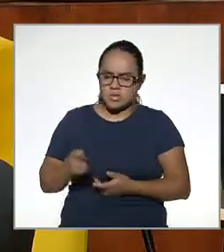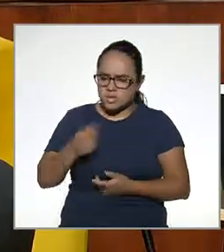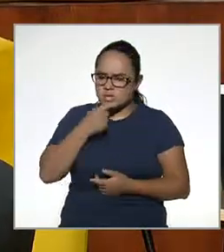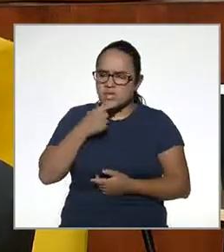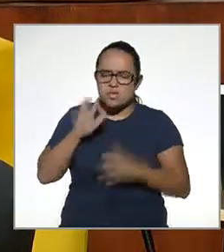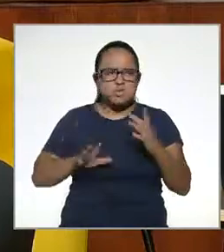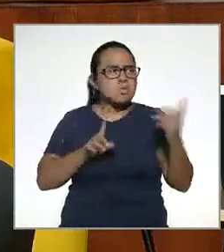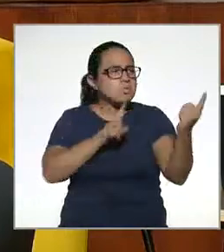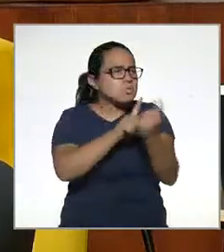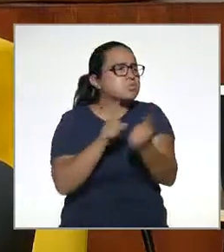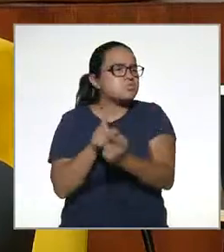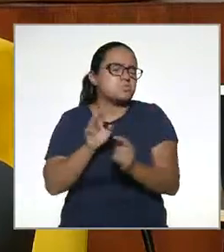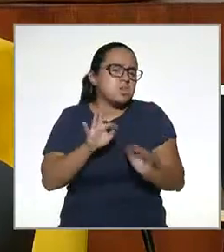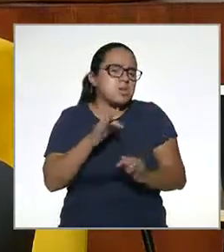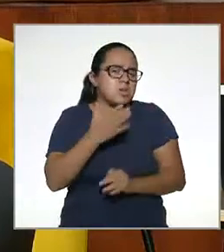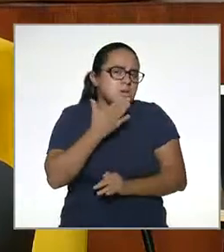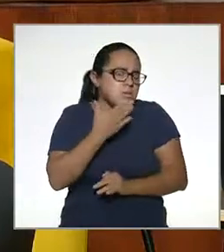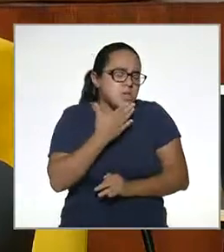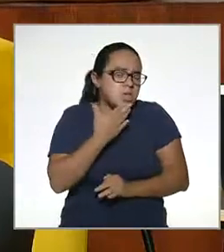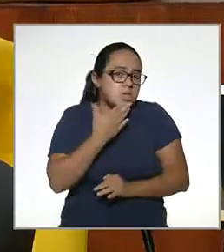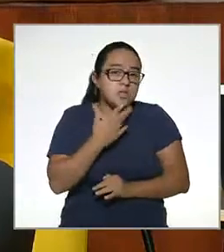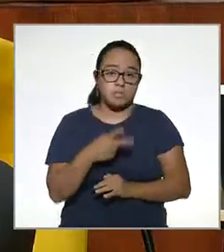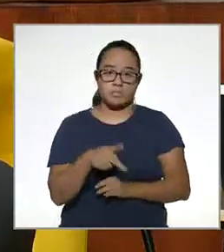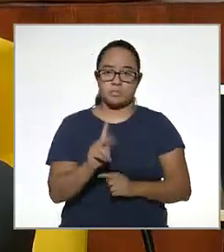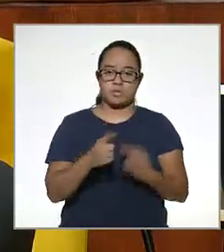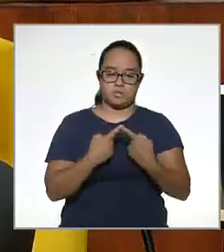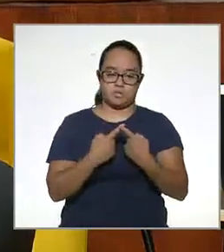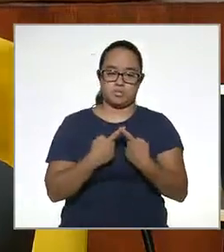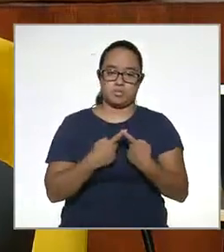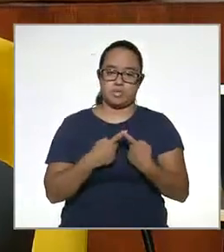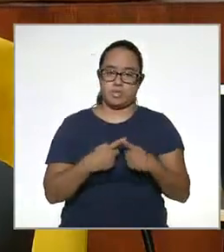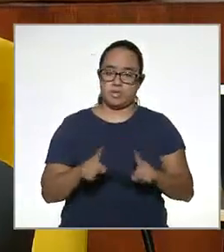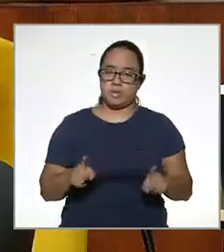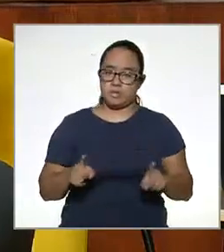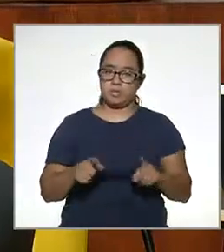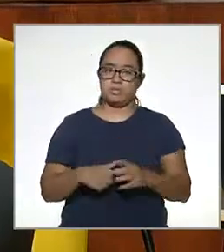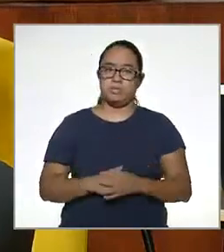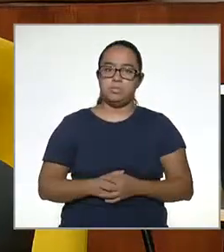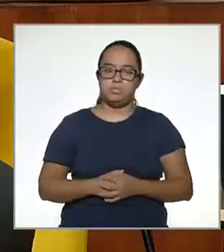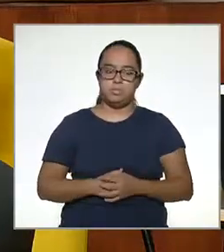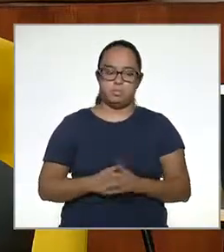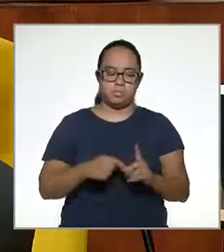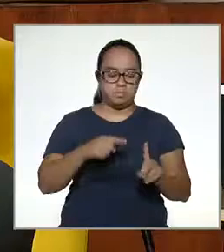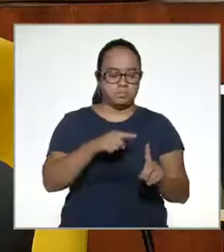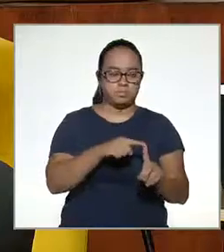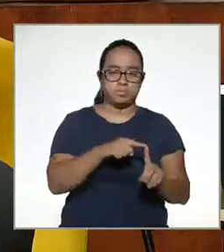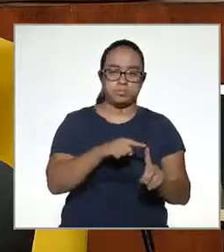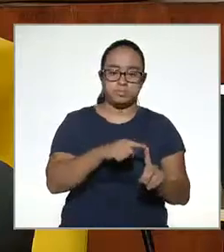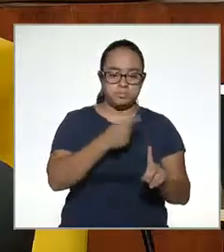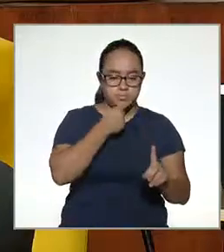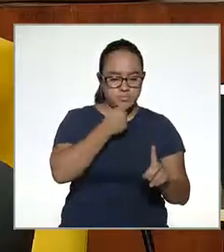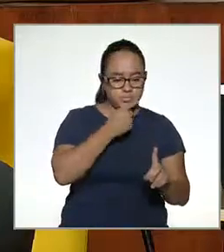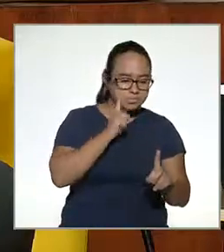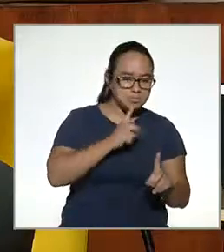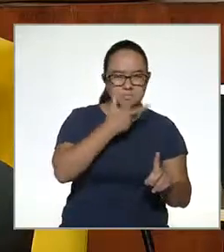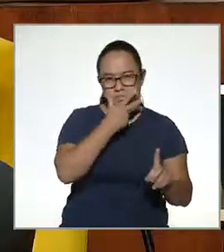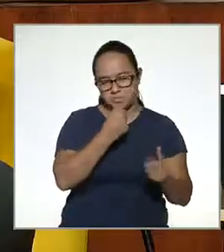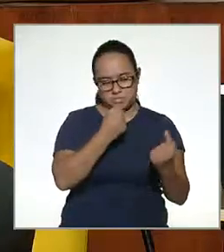bien, y además también la diferencia para mí finalmente es, uno, el niño o niña